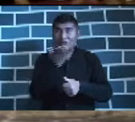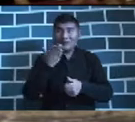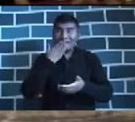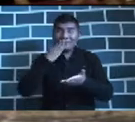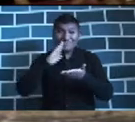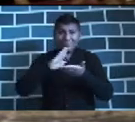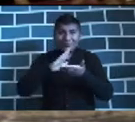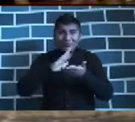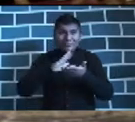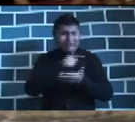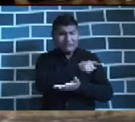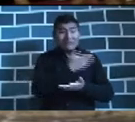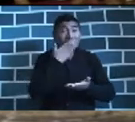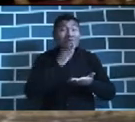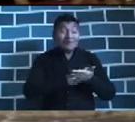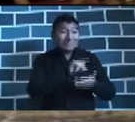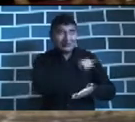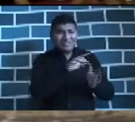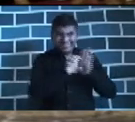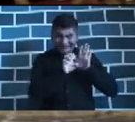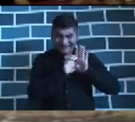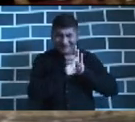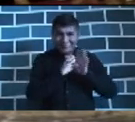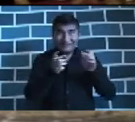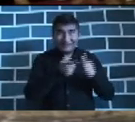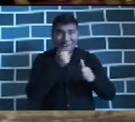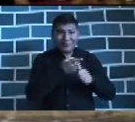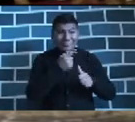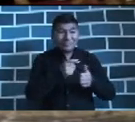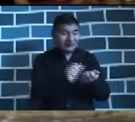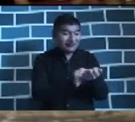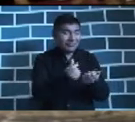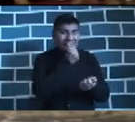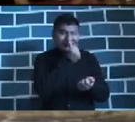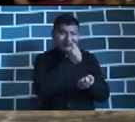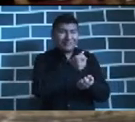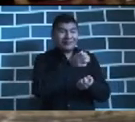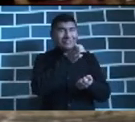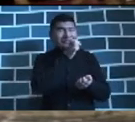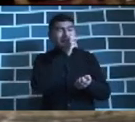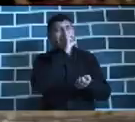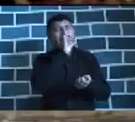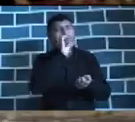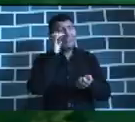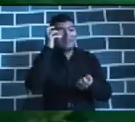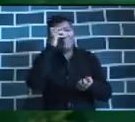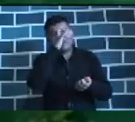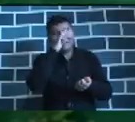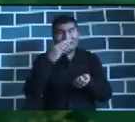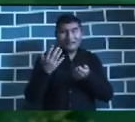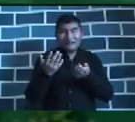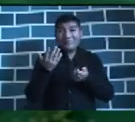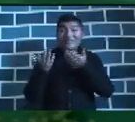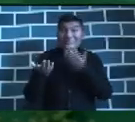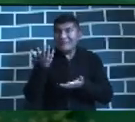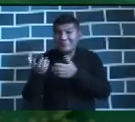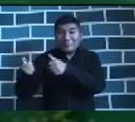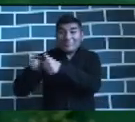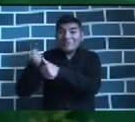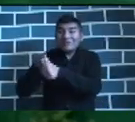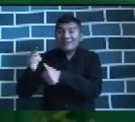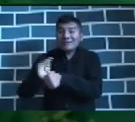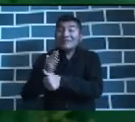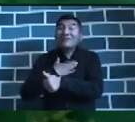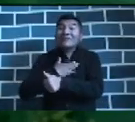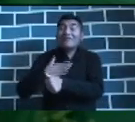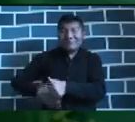de este mundo que pasa si ponemos lo primero el alcohol qué pasa si ponemos lo primero de